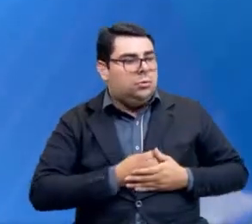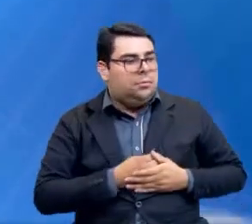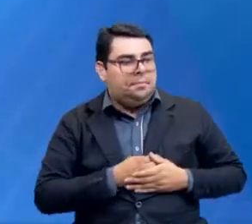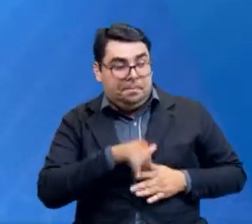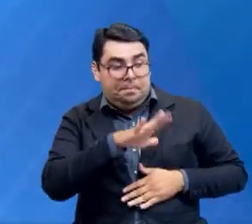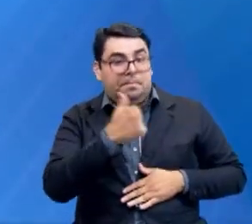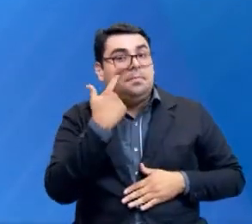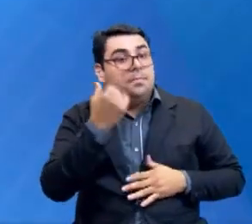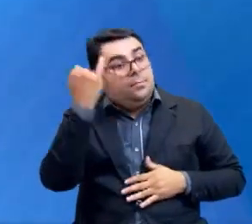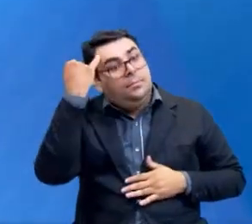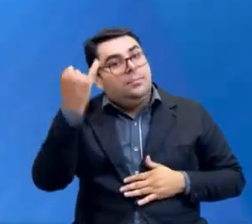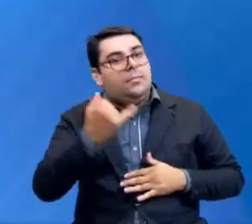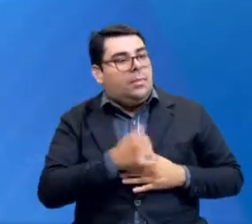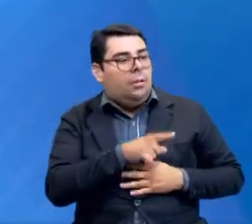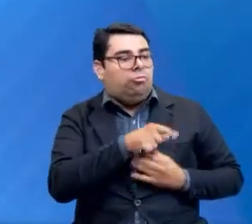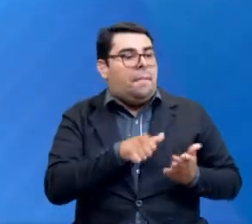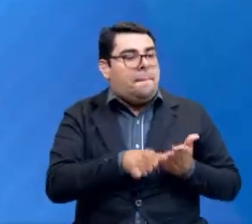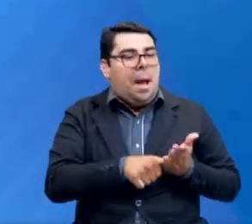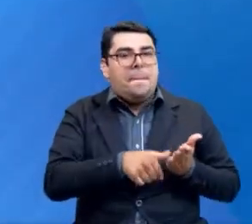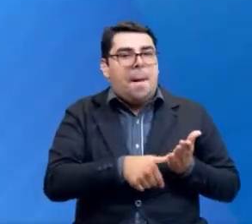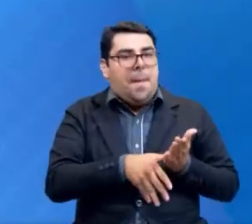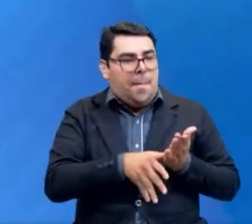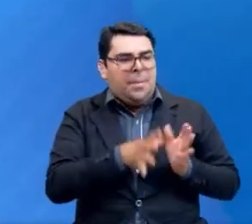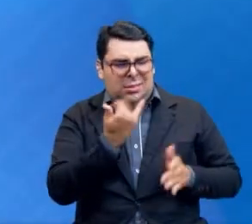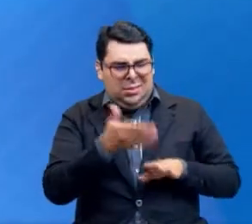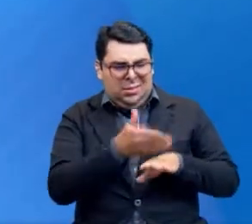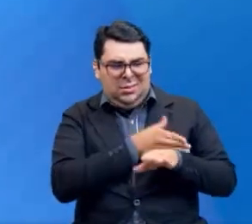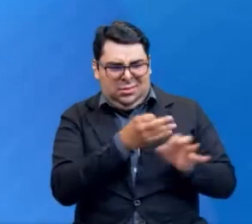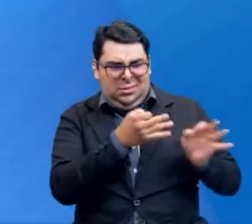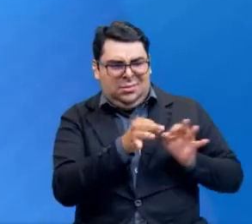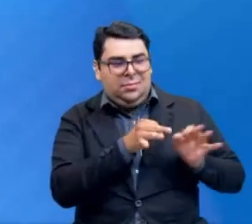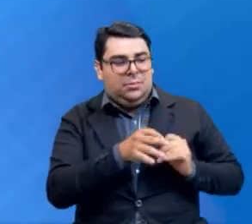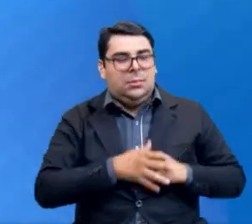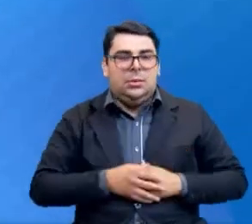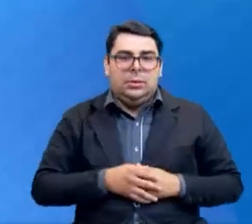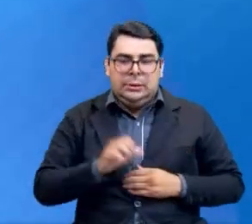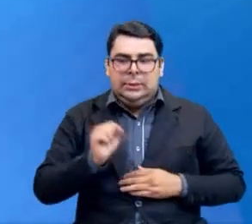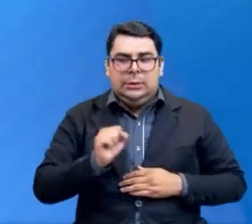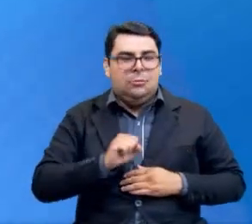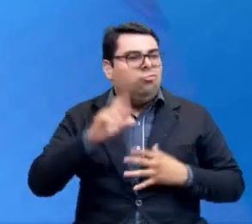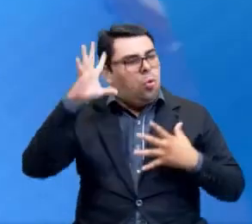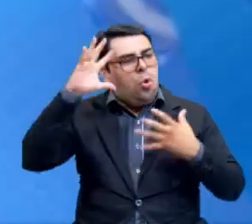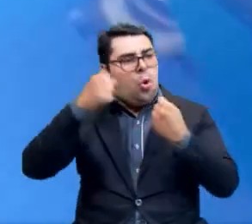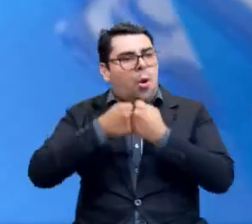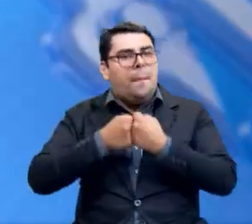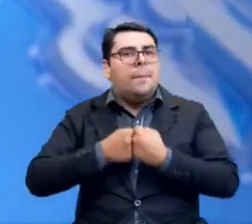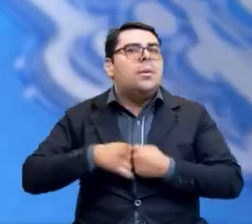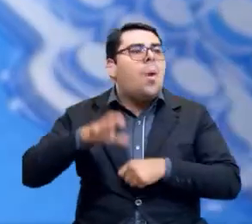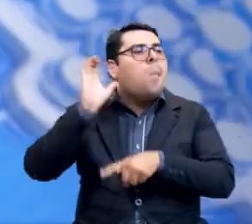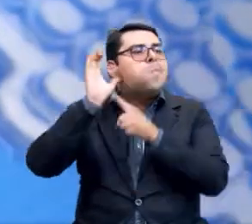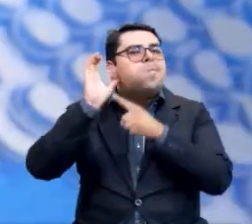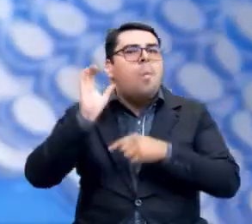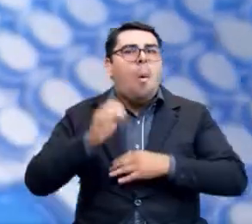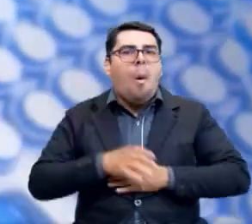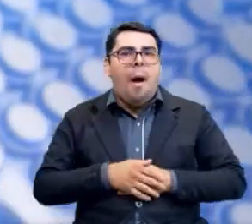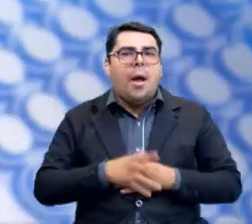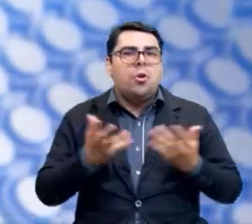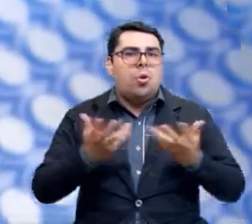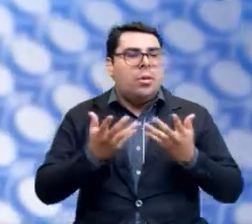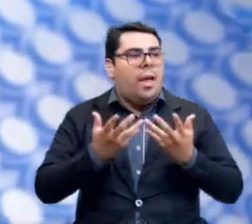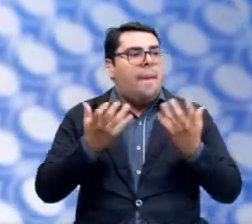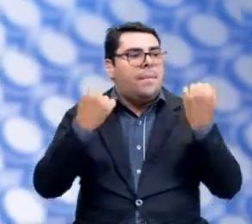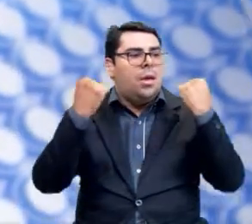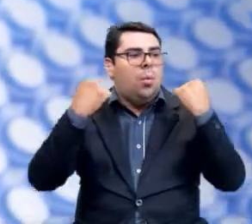modalidad por una huellita. ¿Sí se la explicaron? Una huellita, sí. Pero es un convenio que tiene doña Fanny acá y Pidecuesta, la